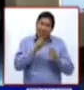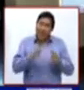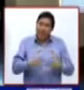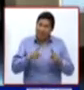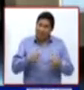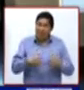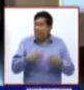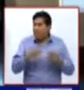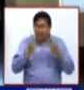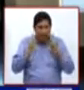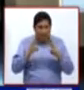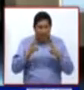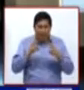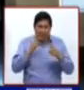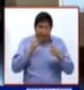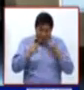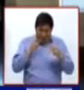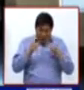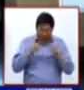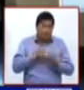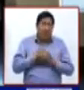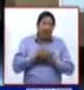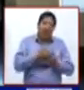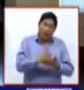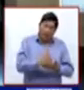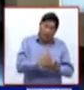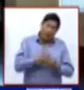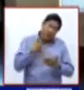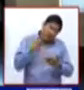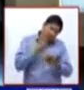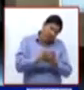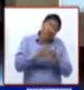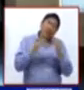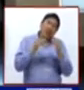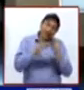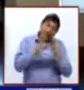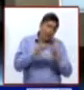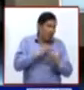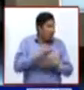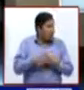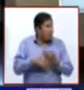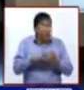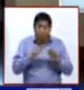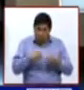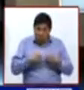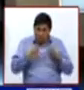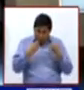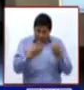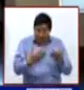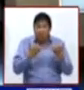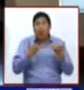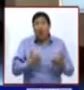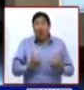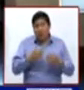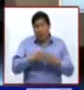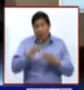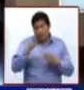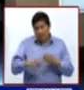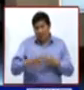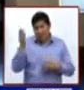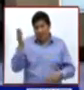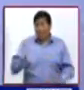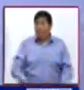que se han visto la nota, han ayudado, han llegado a su casa, han traído todo lo que han podido y hoy este es el resultado.